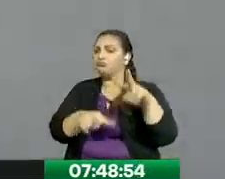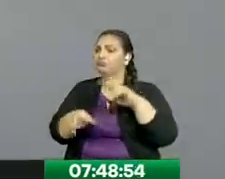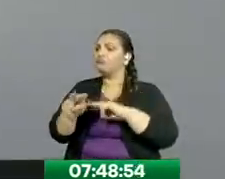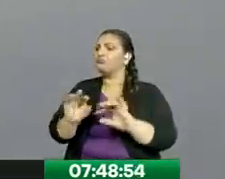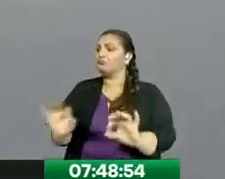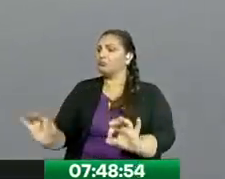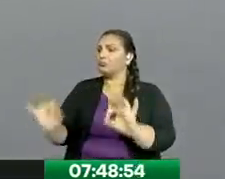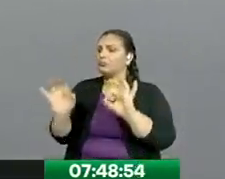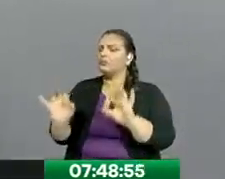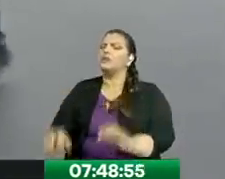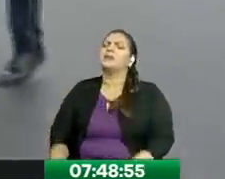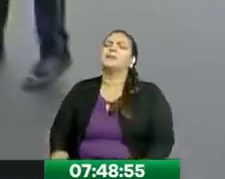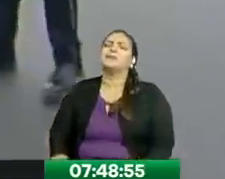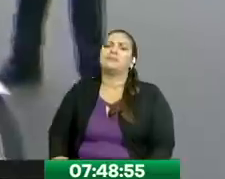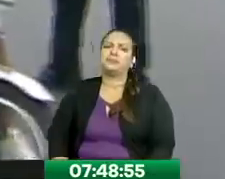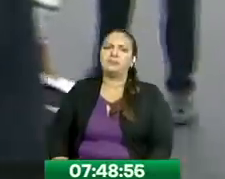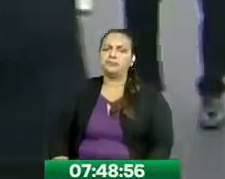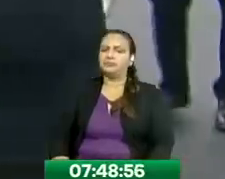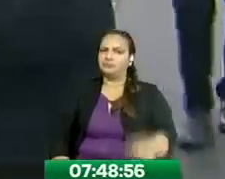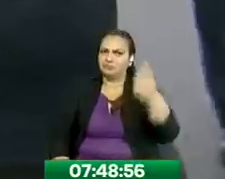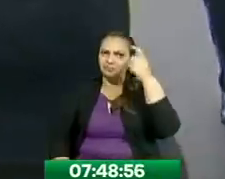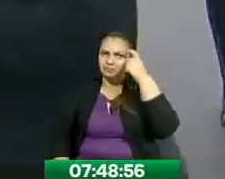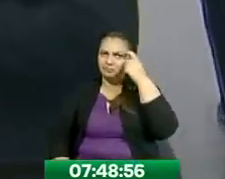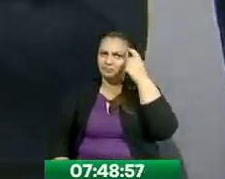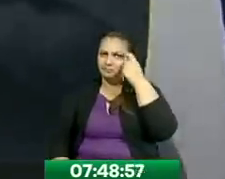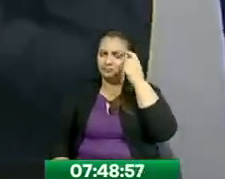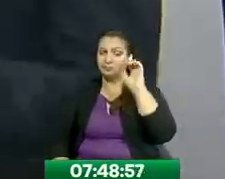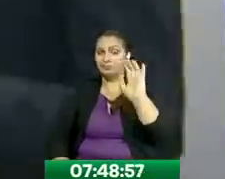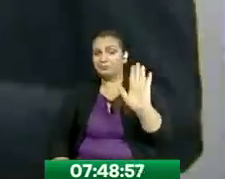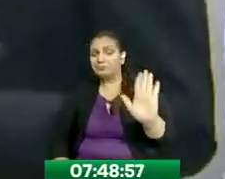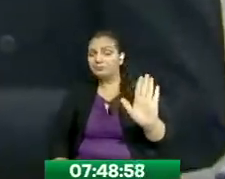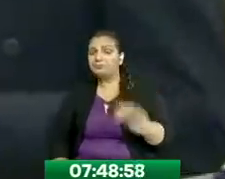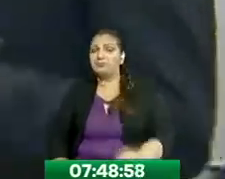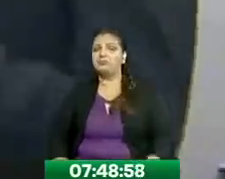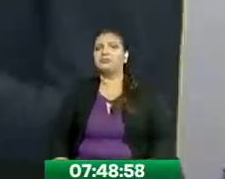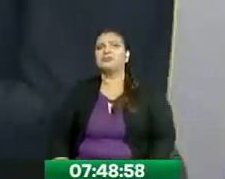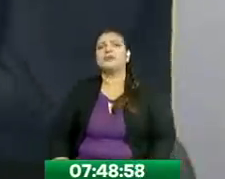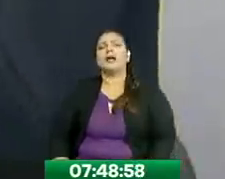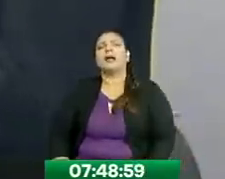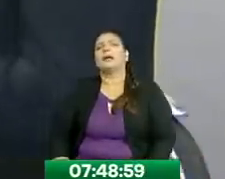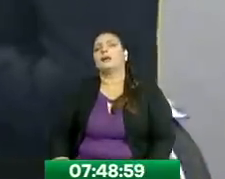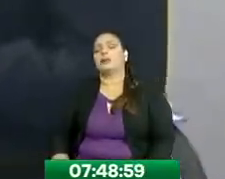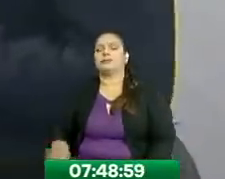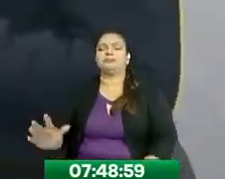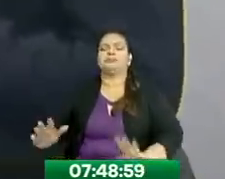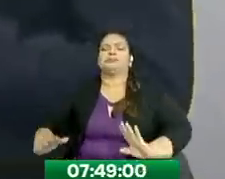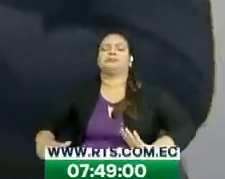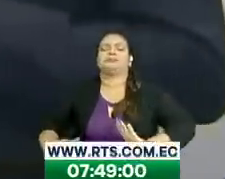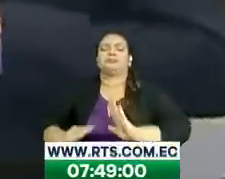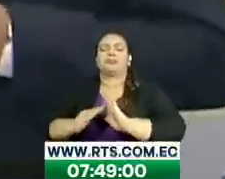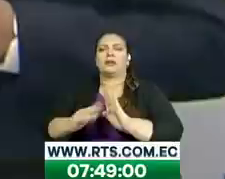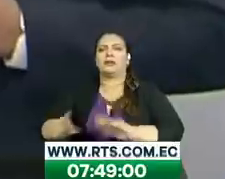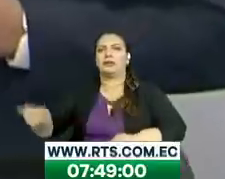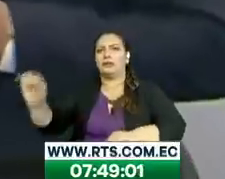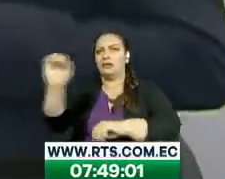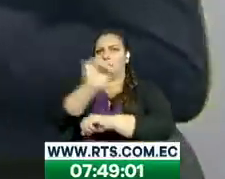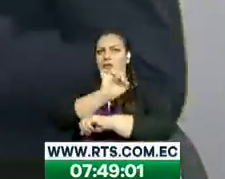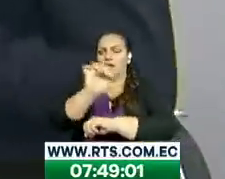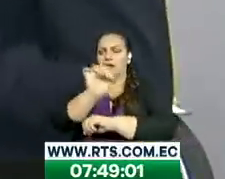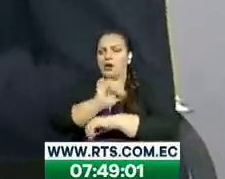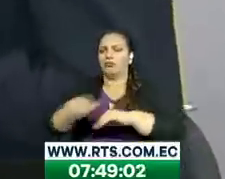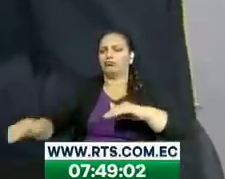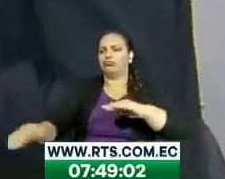qué pasa qué ocurre si de pronto dios no lo permita pero en nuestras vías se genera algún accidente de tránsito también contamos con el